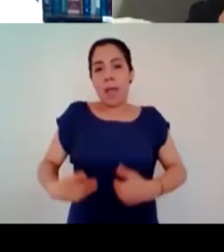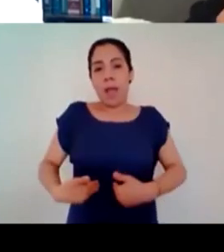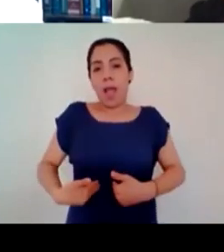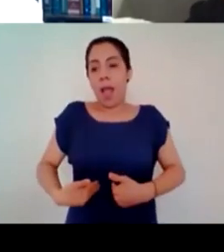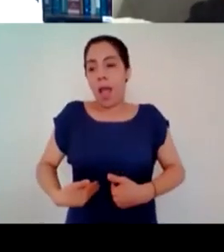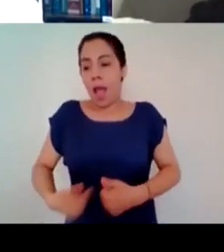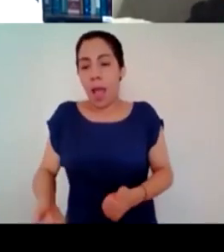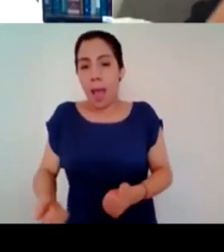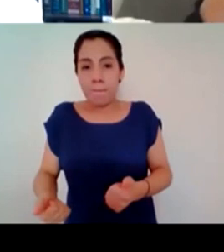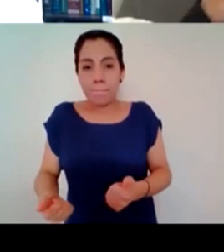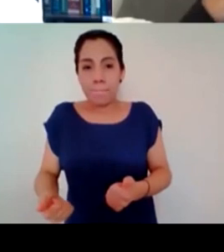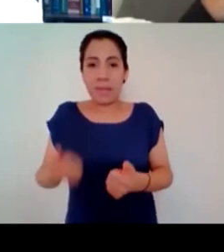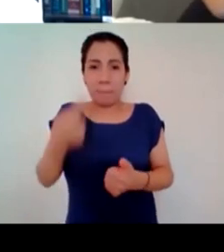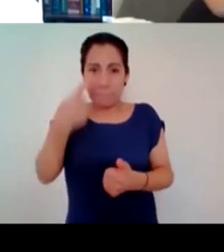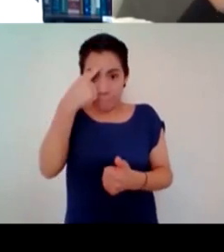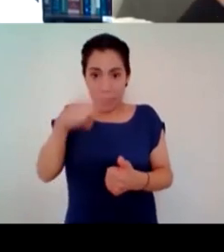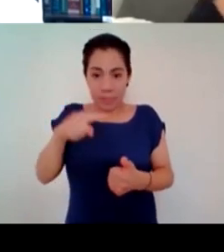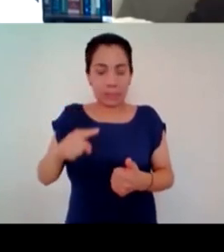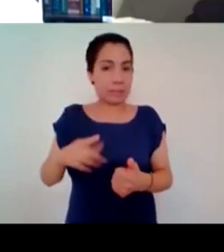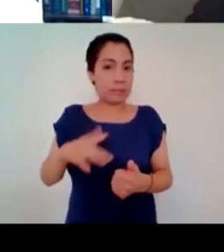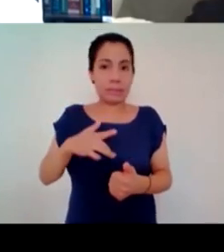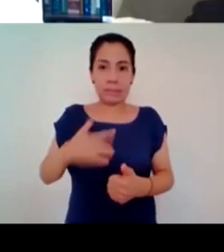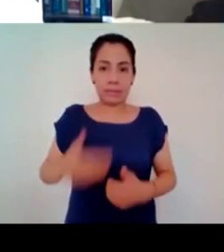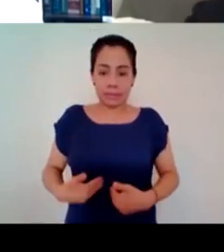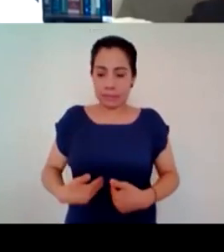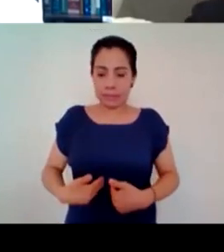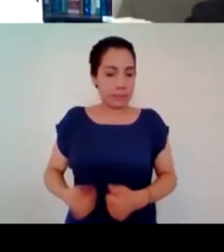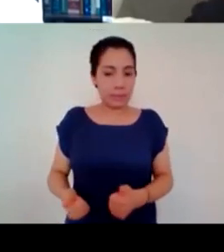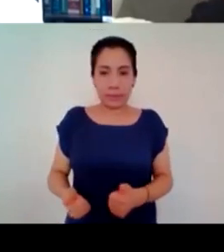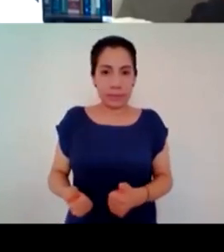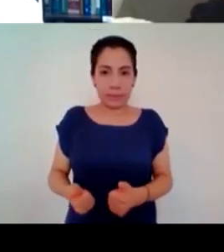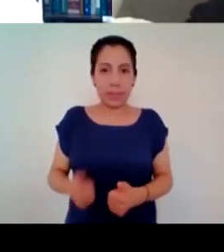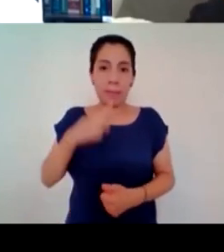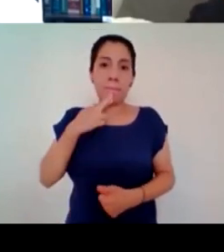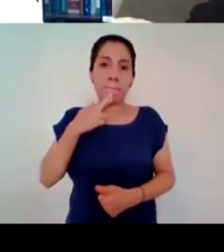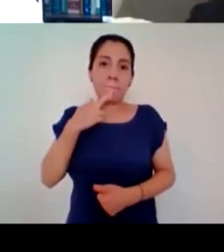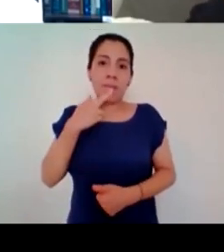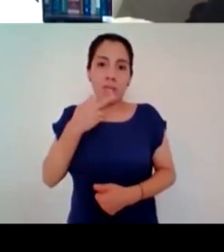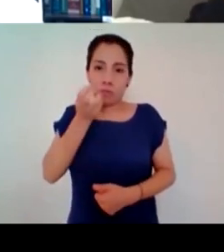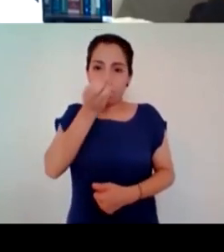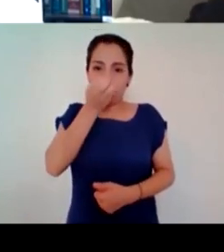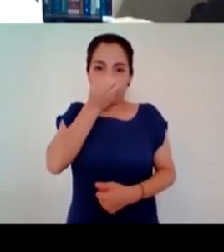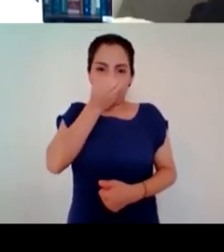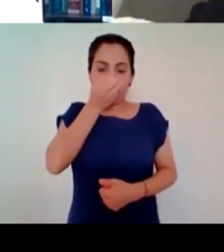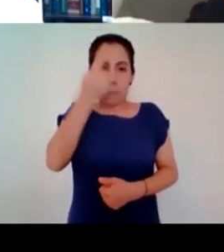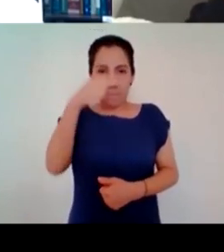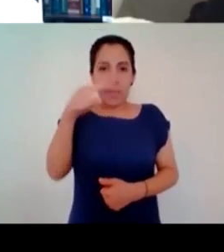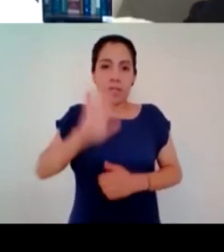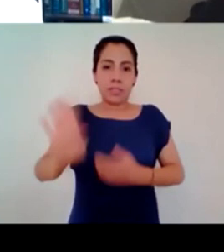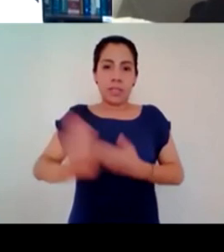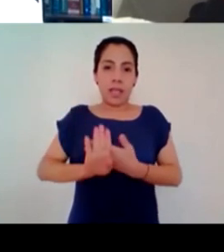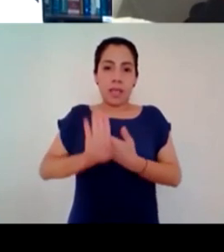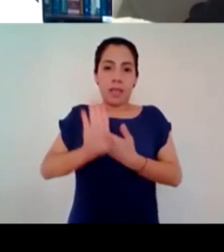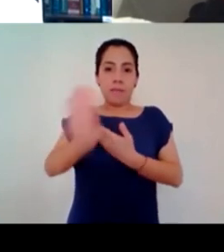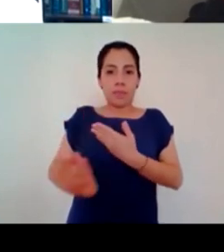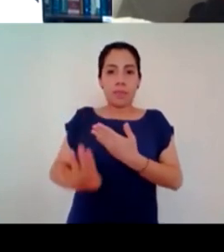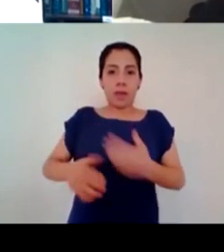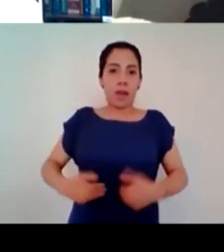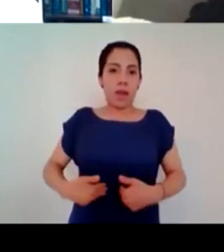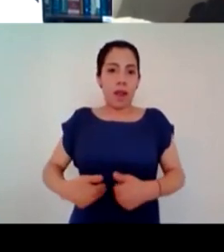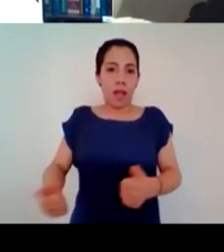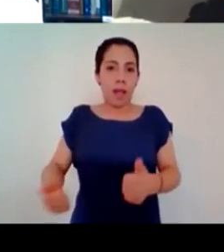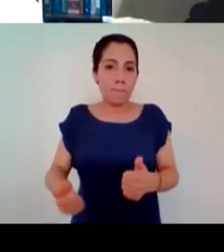de apaciguar y de desinhibir por completo cuestiones emocionales. El 100% de